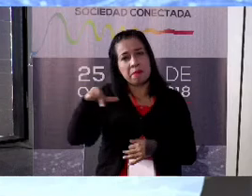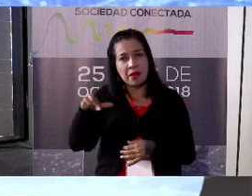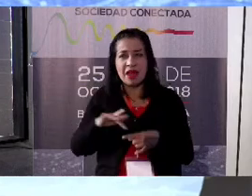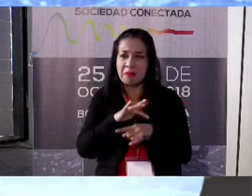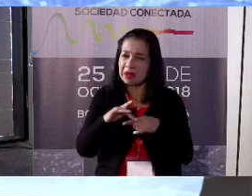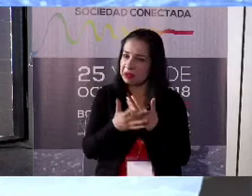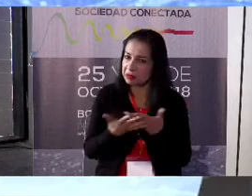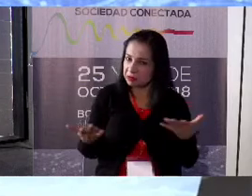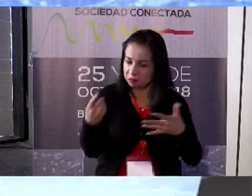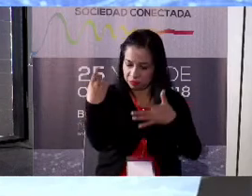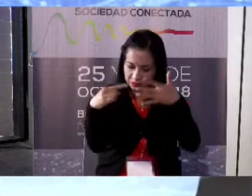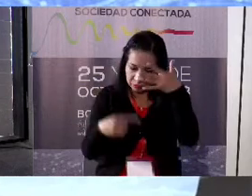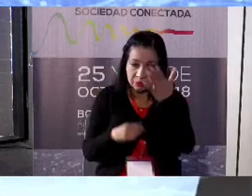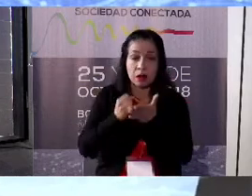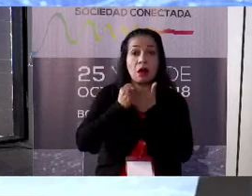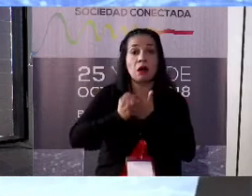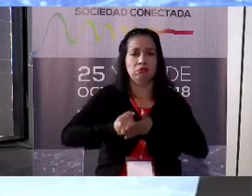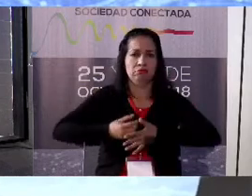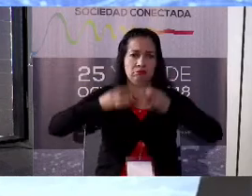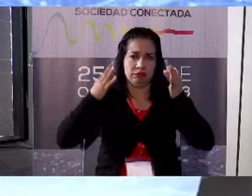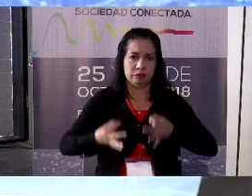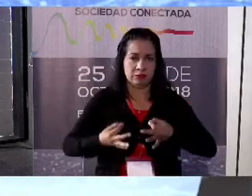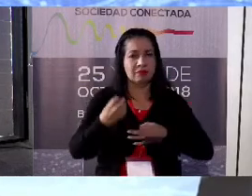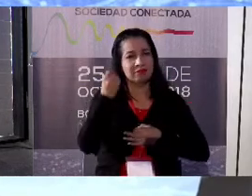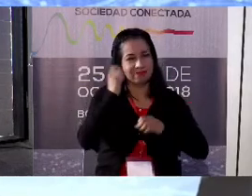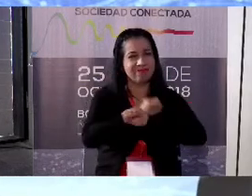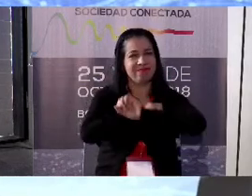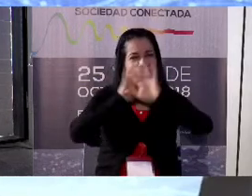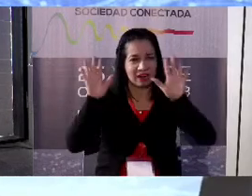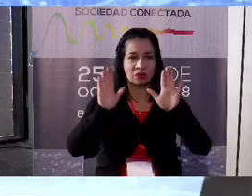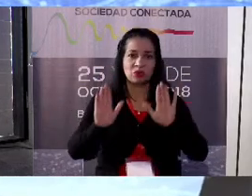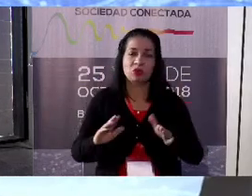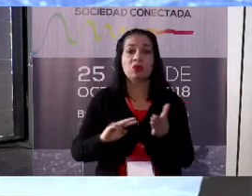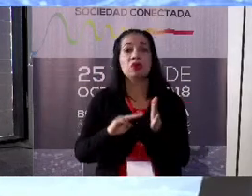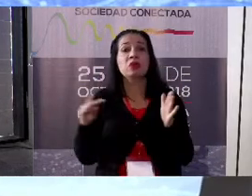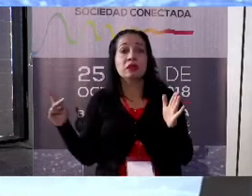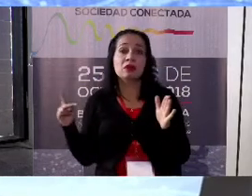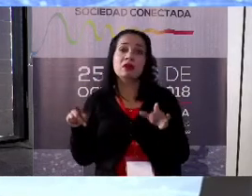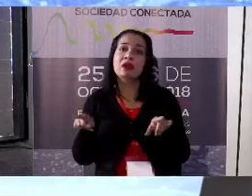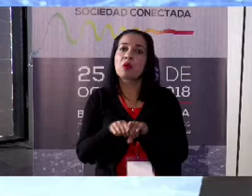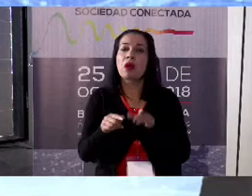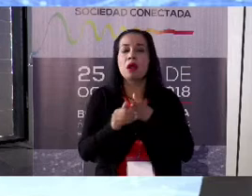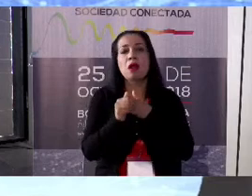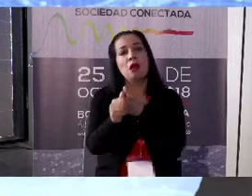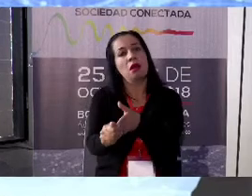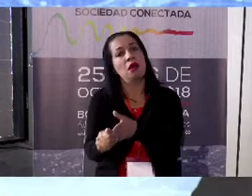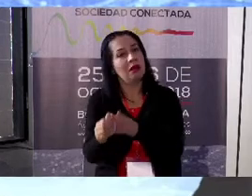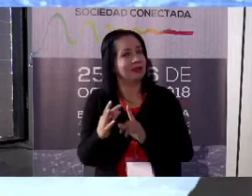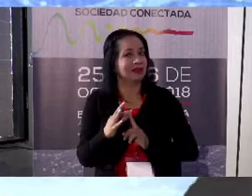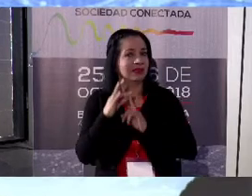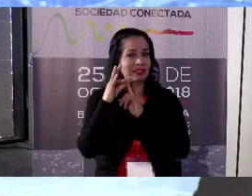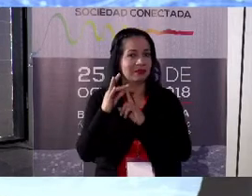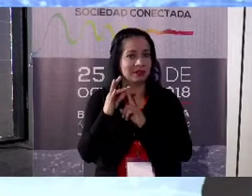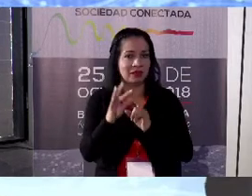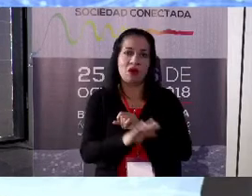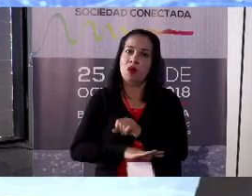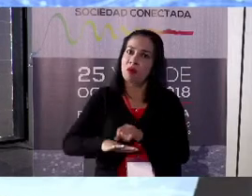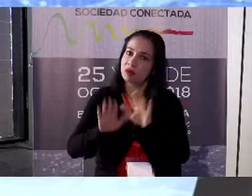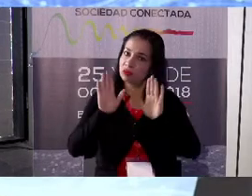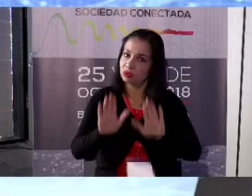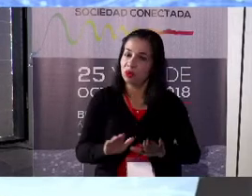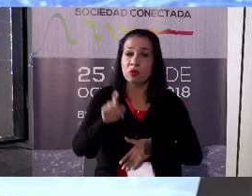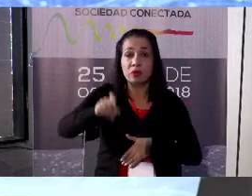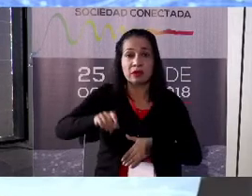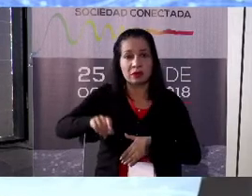estamos claros que las tecnologías se han convertido en catalizadores fundamentales y son absolutamente necesarios para